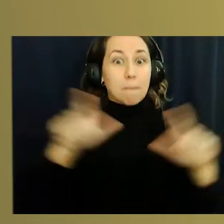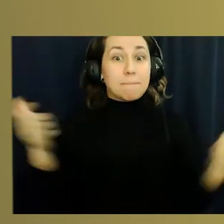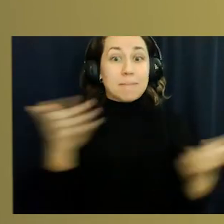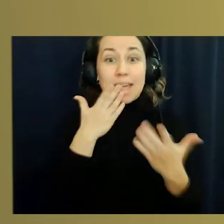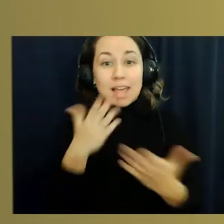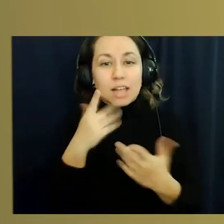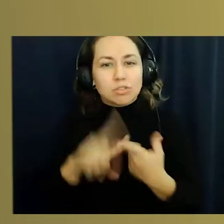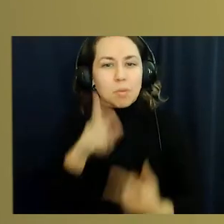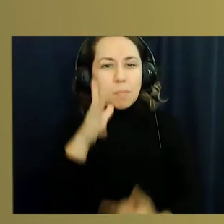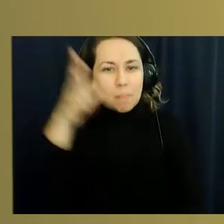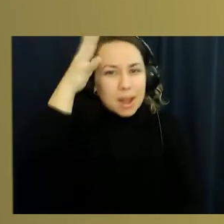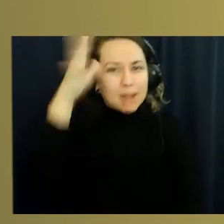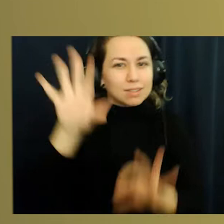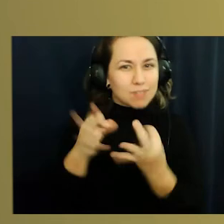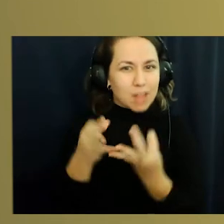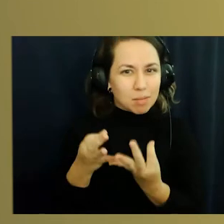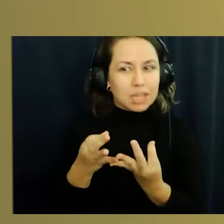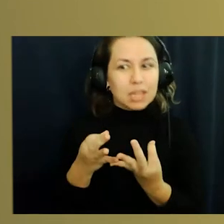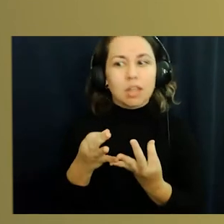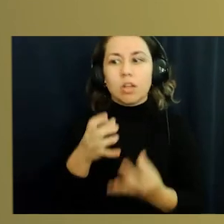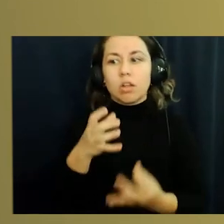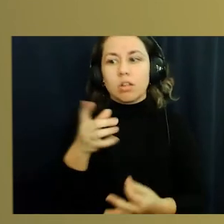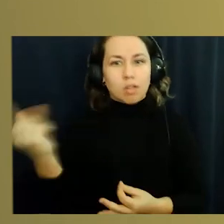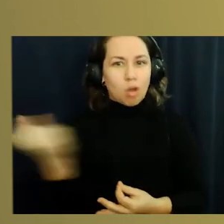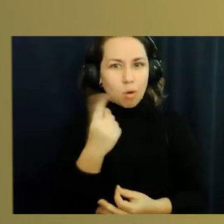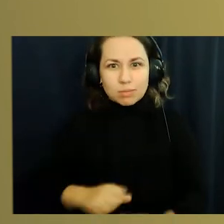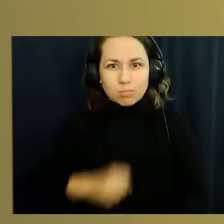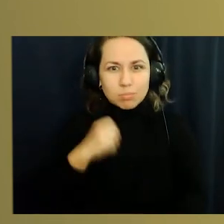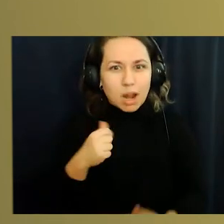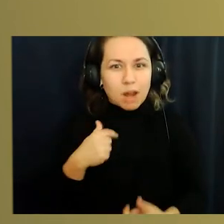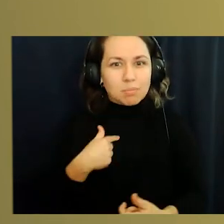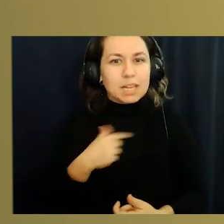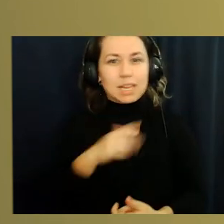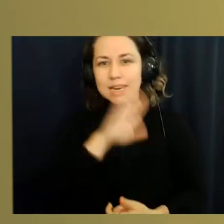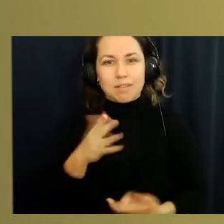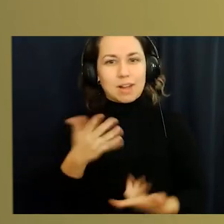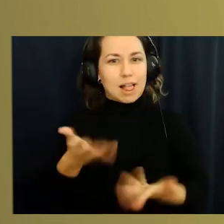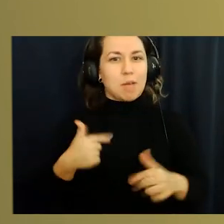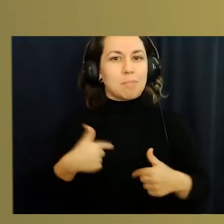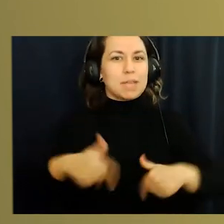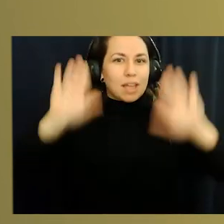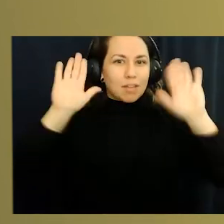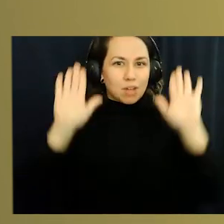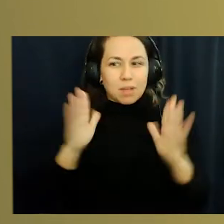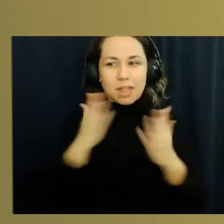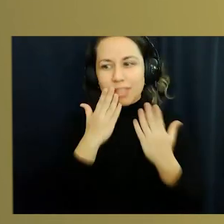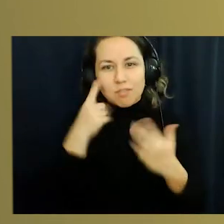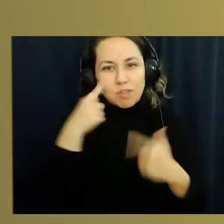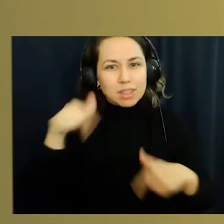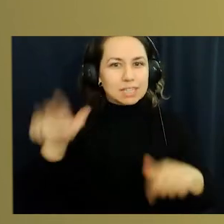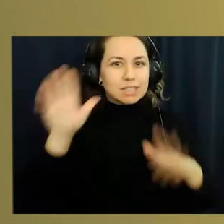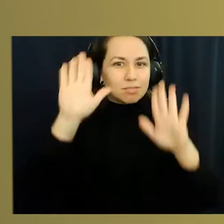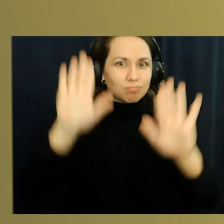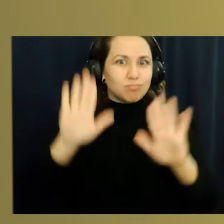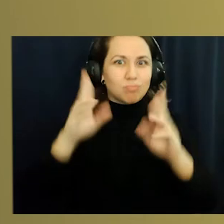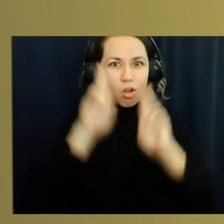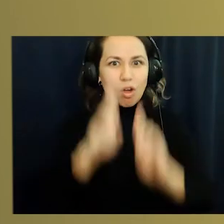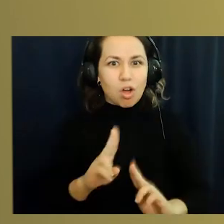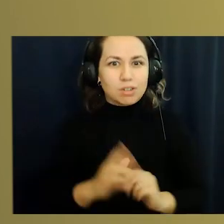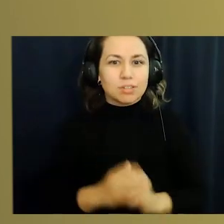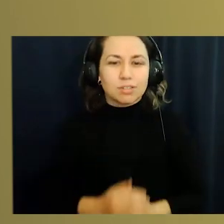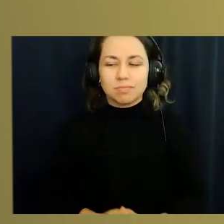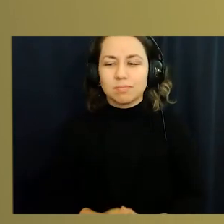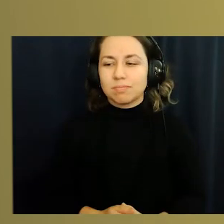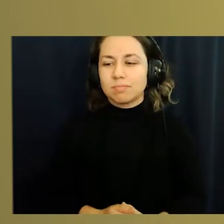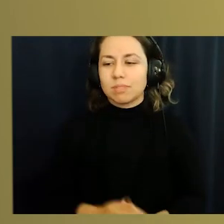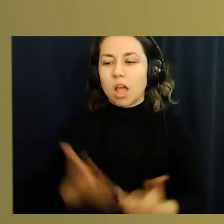impulsarme y apoyarme. Quiero agradecer a mis padres, mi familia, por siempre estar orgullosos de mí y nunca dejarme darme